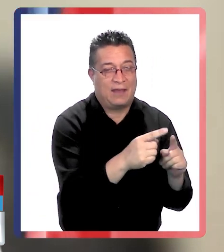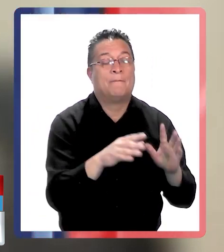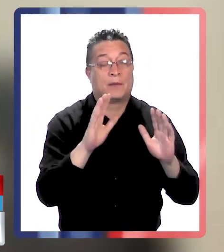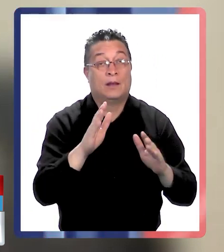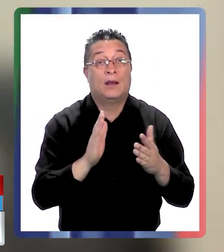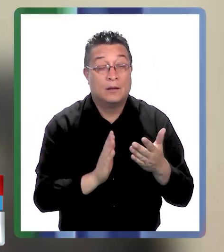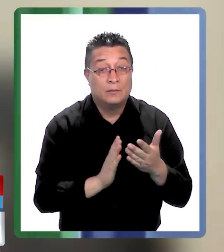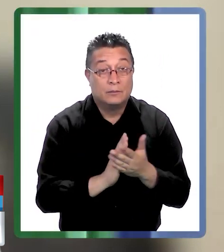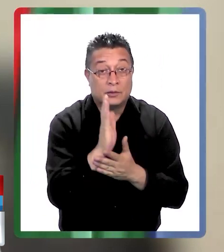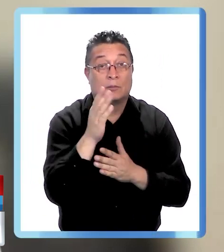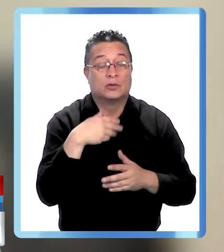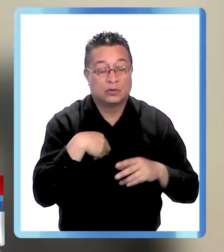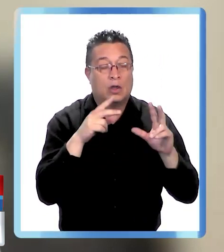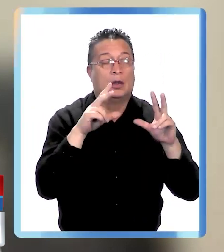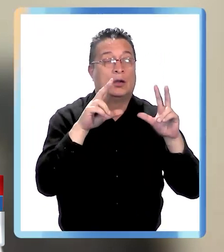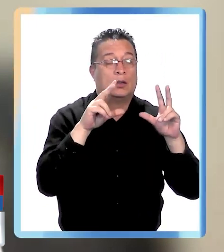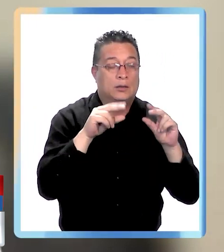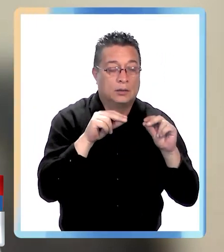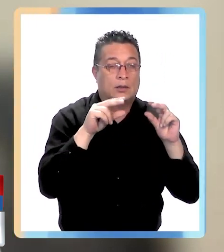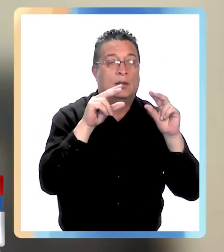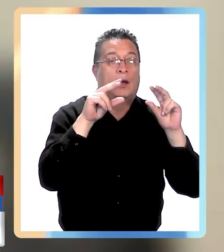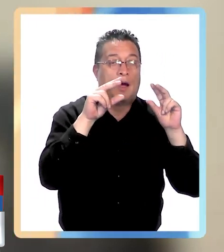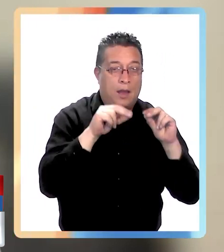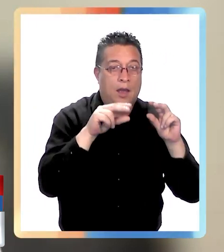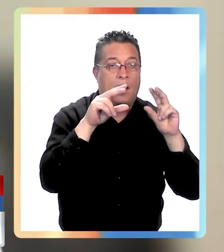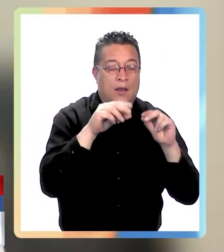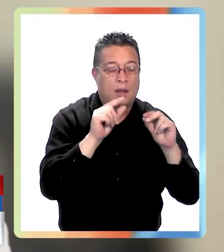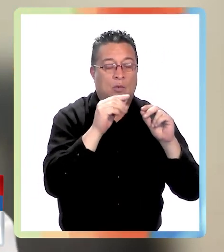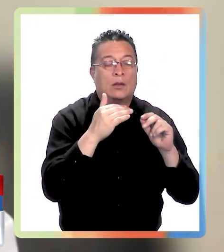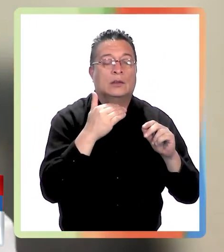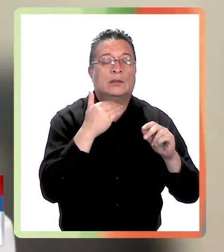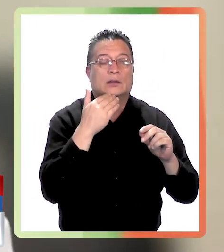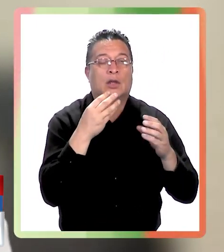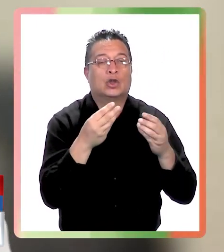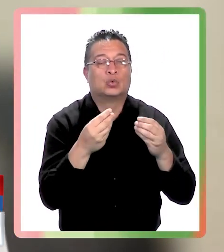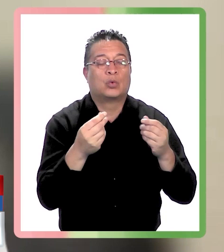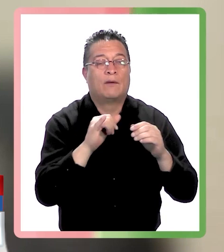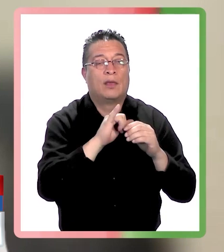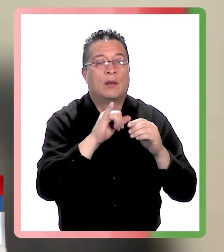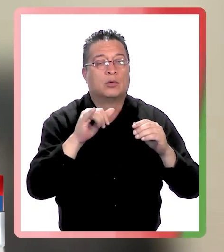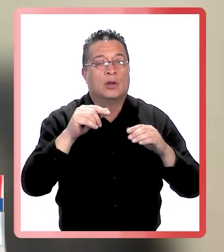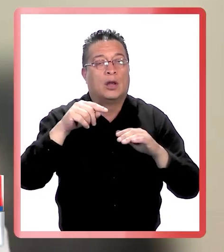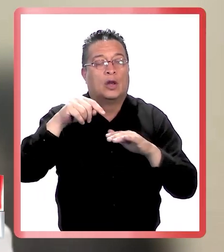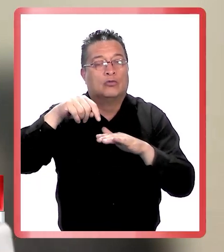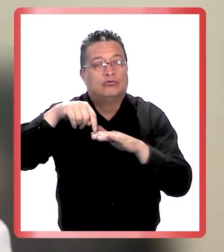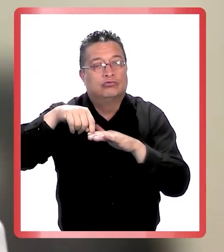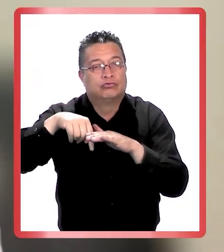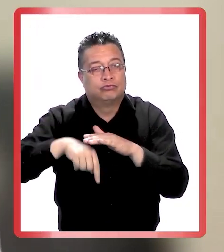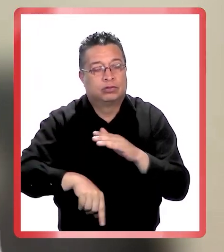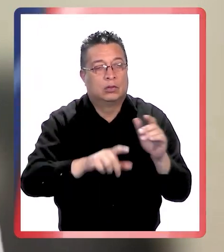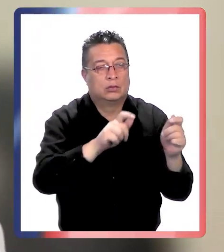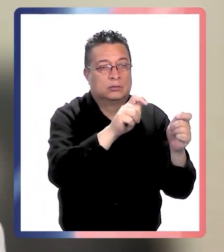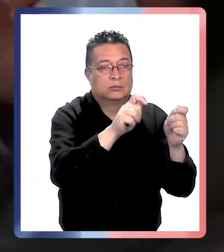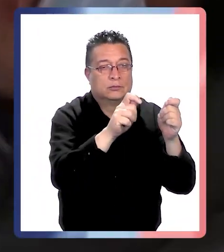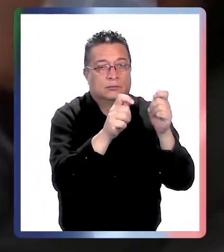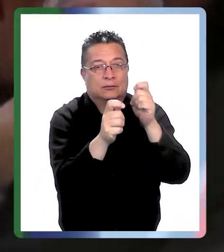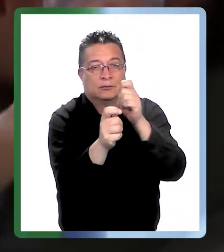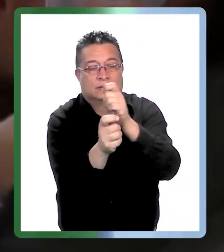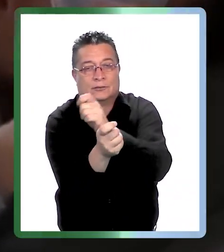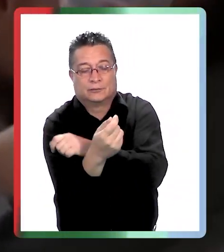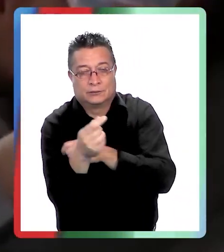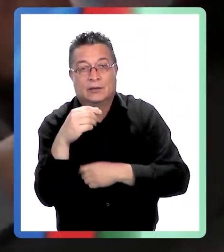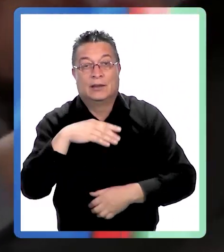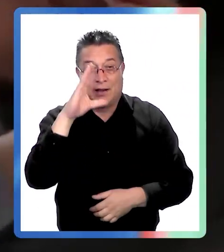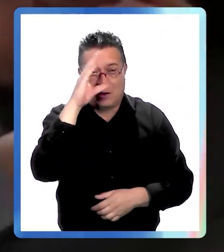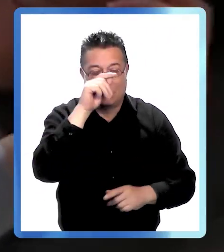al principio, en el fondo, cuando uno se está tratando de quedar dormido, es un sueño que es más superficial y después se va profundizando. Y esto es un ciclo, o sea, yo durante la noche